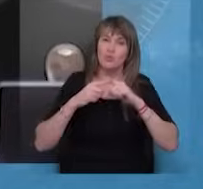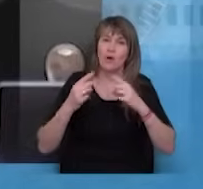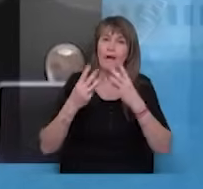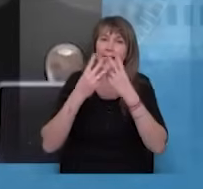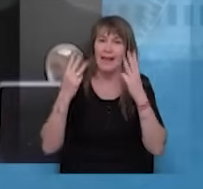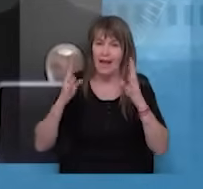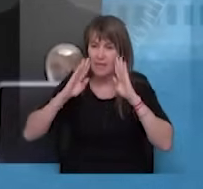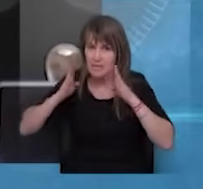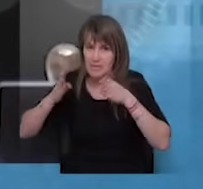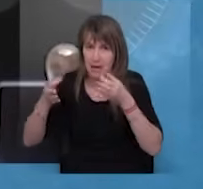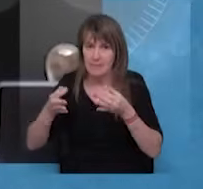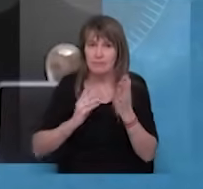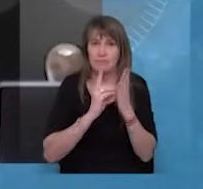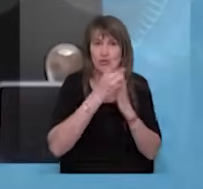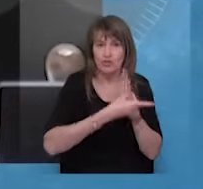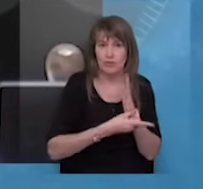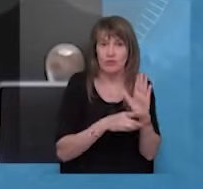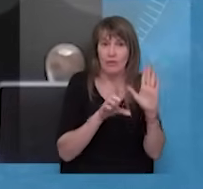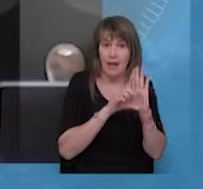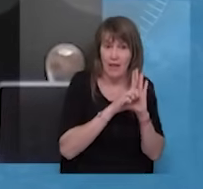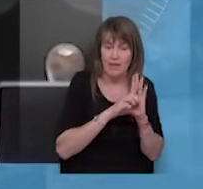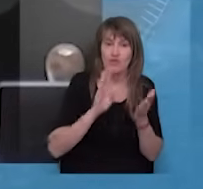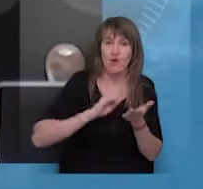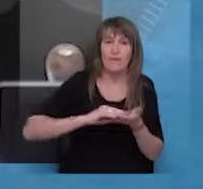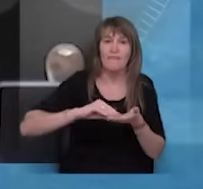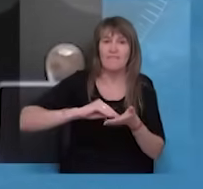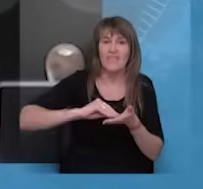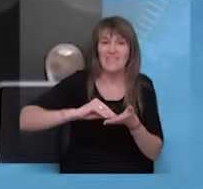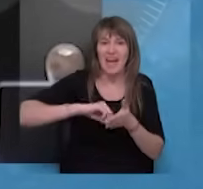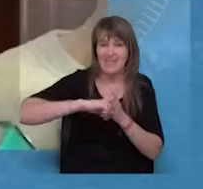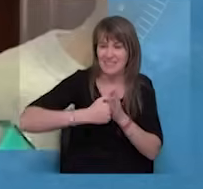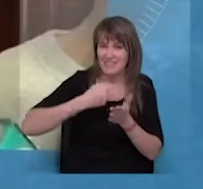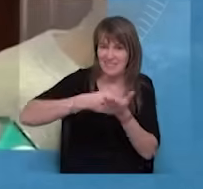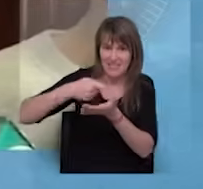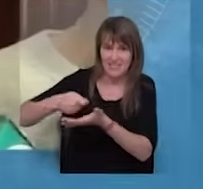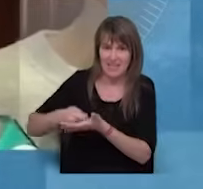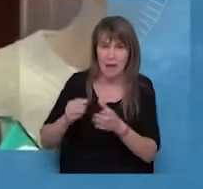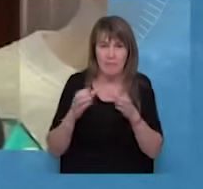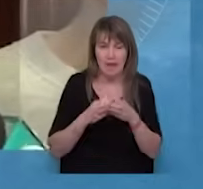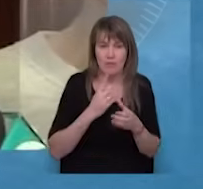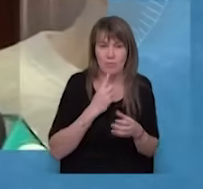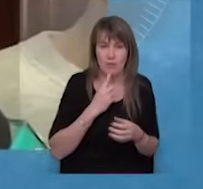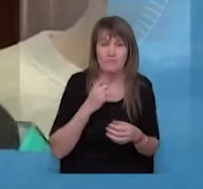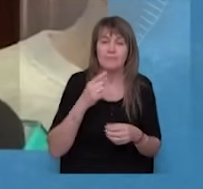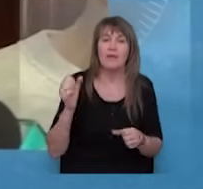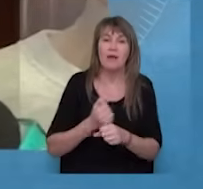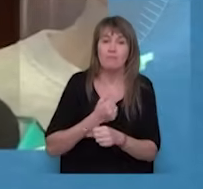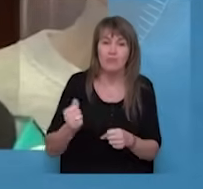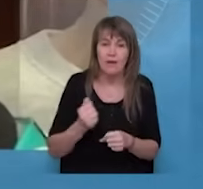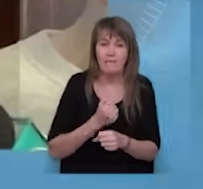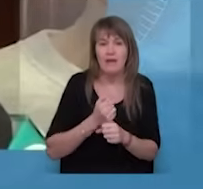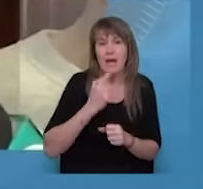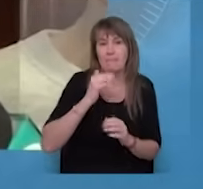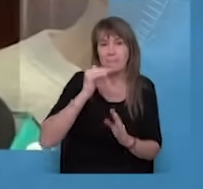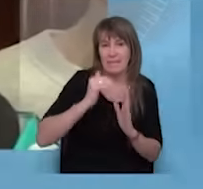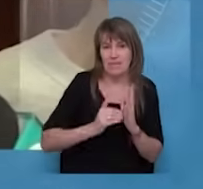del siguiente proyecto de Ley Ley de financiam los partidos políticos lo que se aprueba es es muchísimo menos y